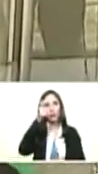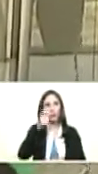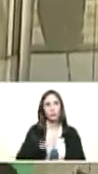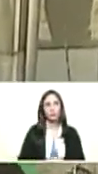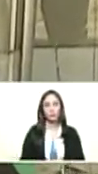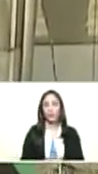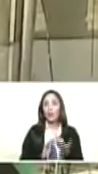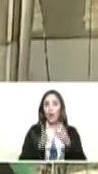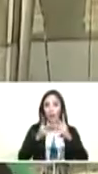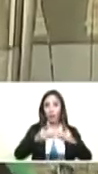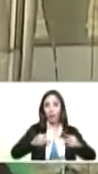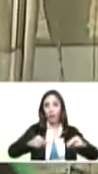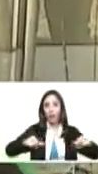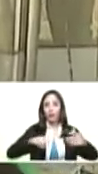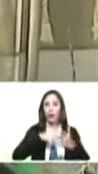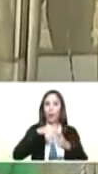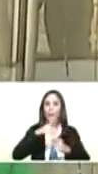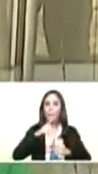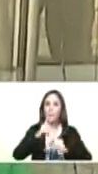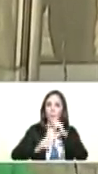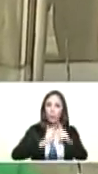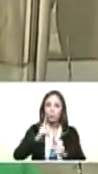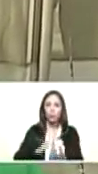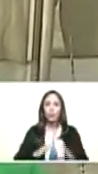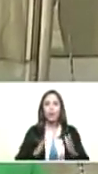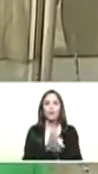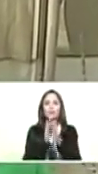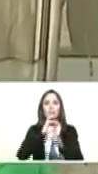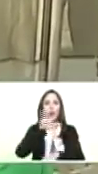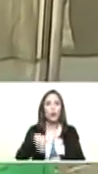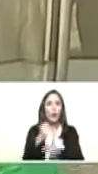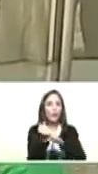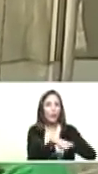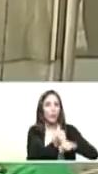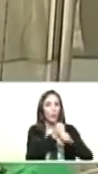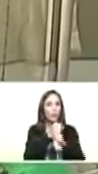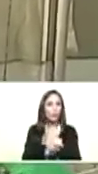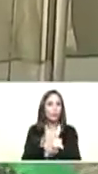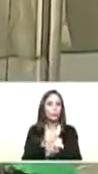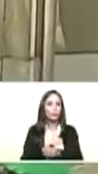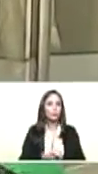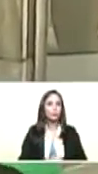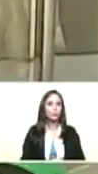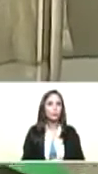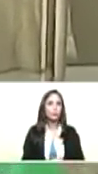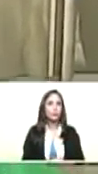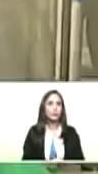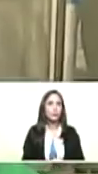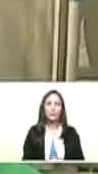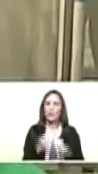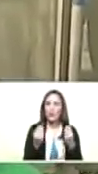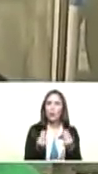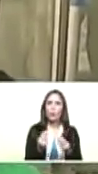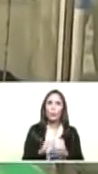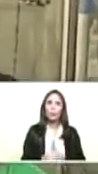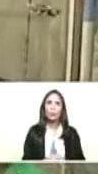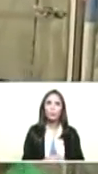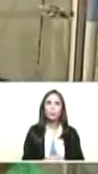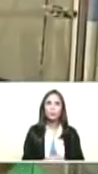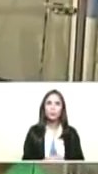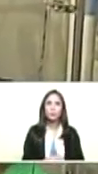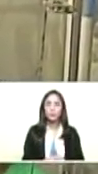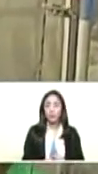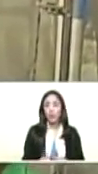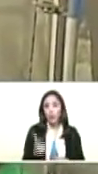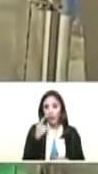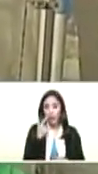tierra productiva, pues. San Juan de los Morros. ¿Qué me cuentas? ¿Cómo va el plan? ¿Qué hay que hacer para acelerar y mejorar el plan? Bueno, aquí estoy, mira. Bueno, pídeme, presidente. Pídeme lo que